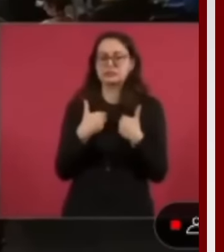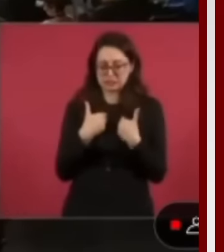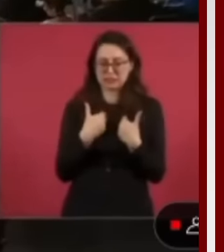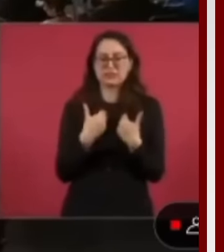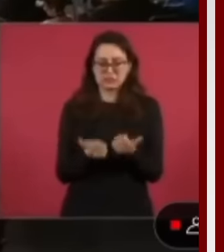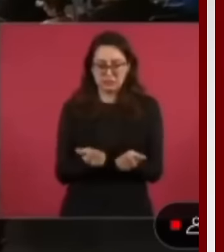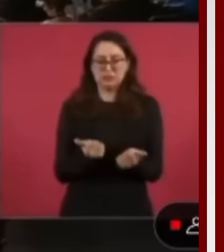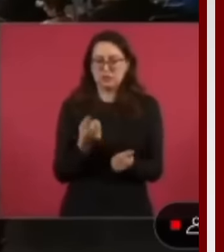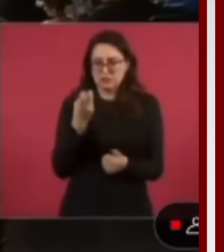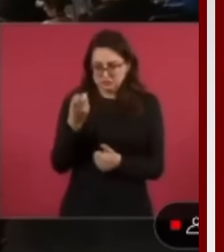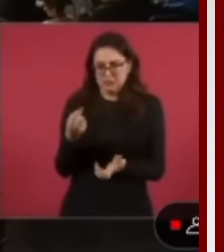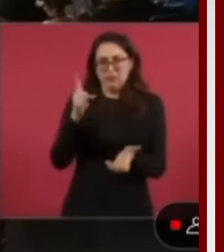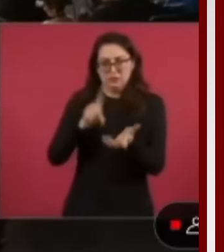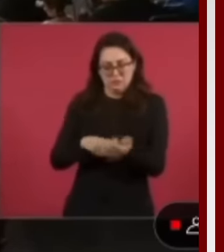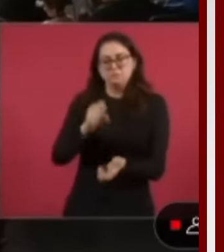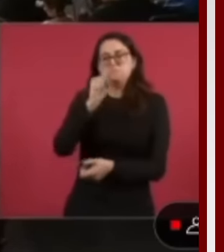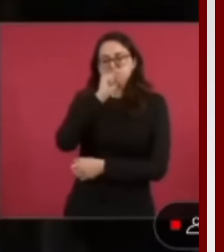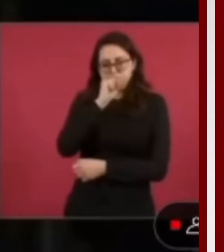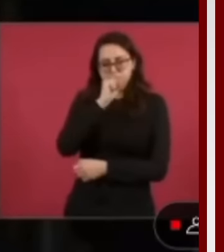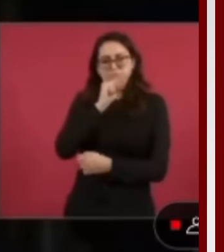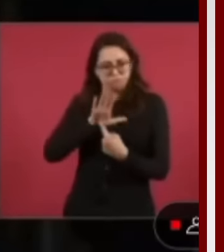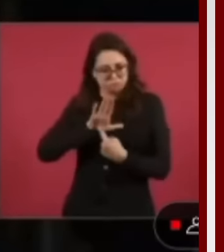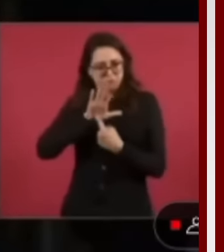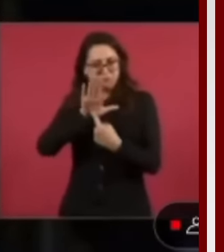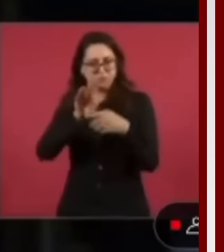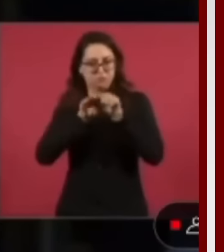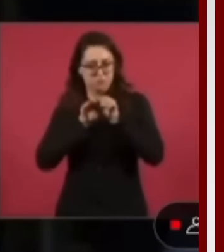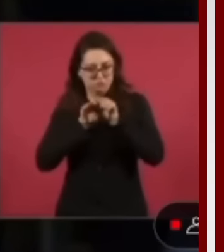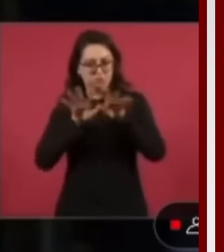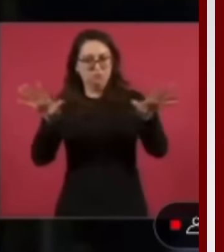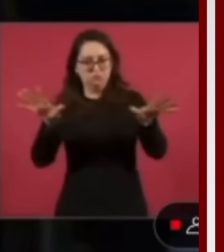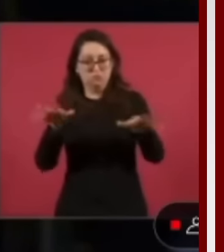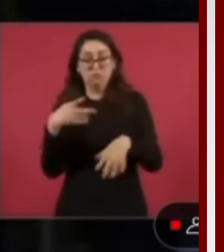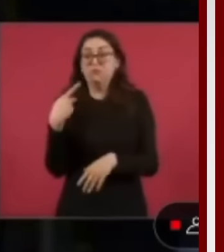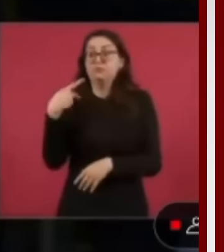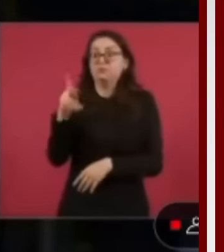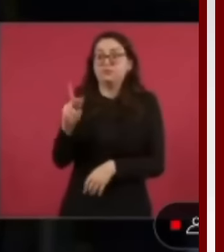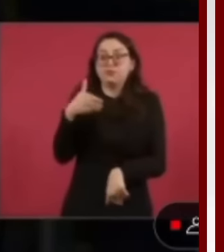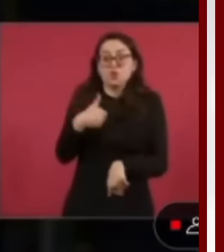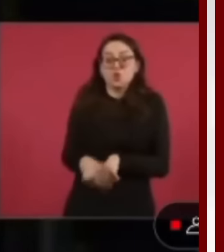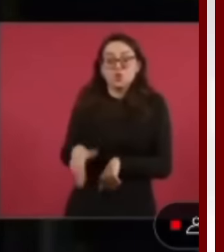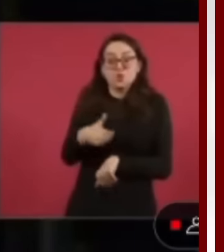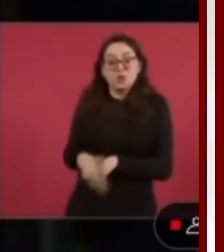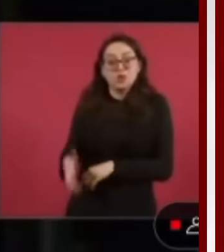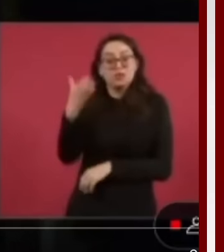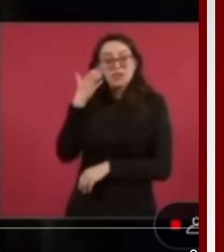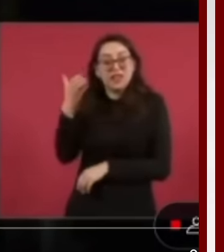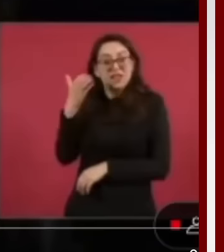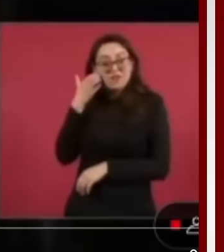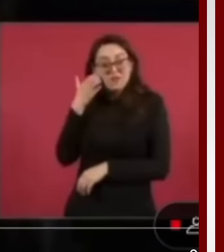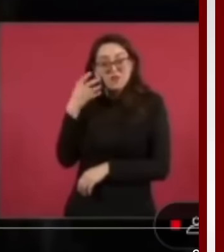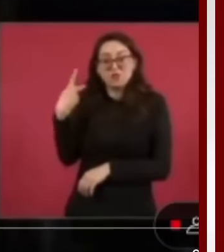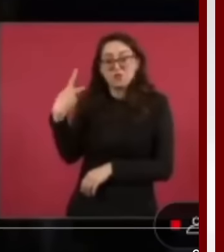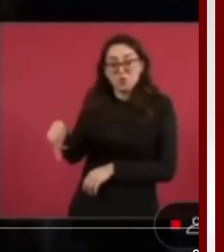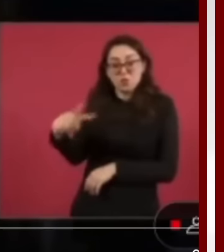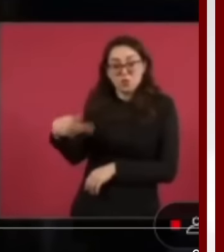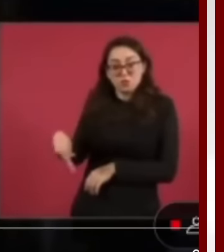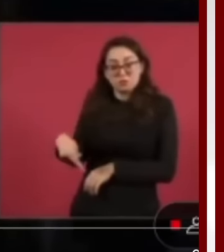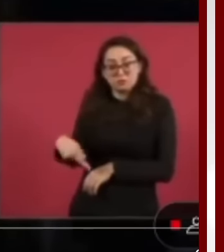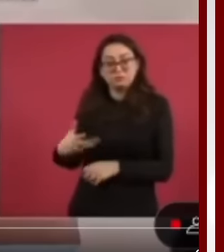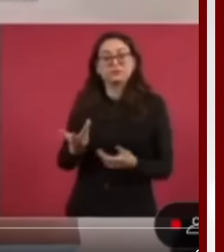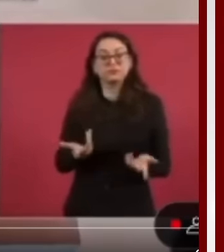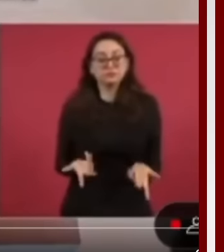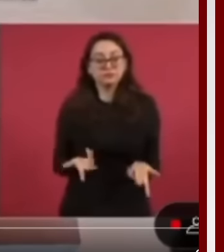lo el contenido de la carta yo lo entiendo pero haber dado a conocer el teléfono celular personal